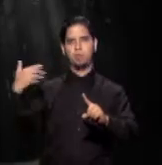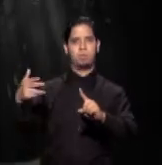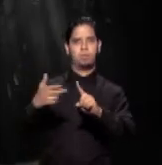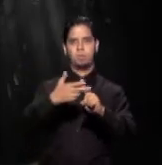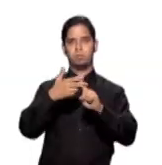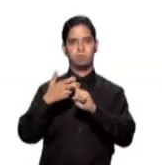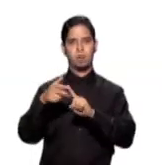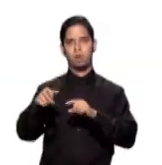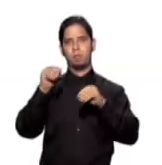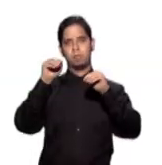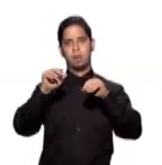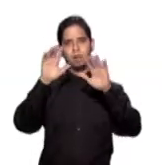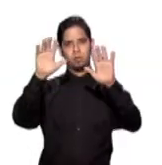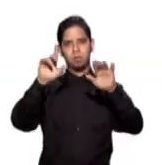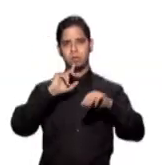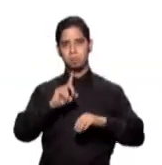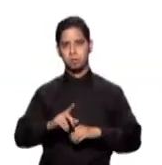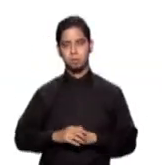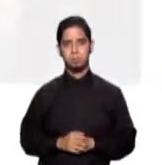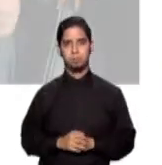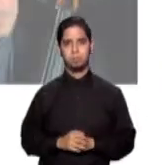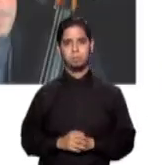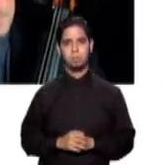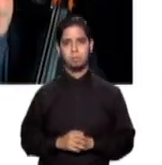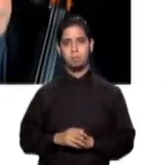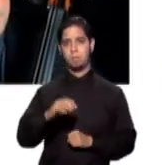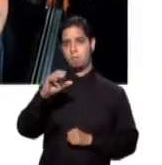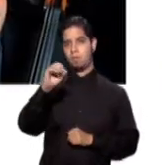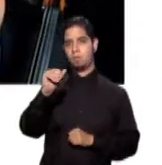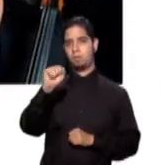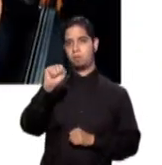algo milagroso. El también egresado del Conservatorio de Música de